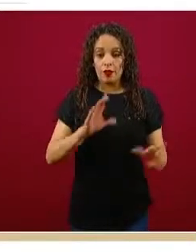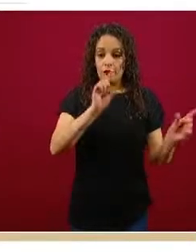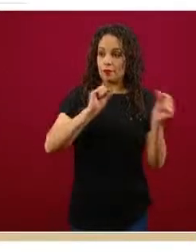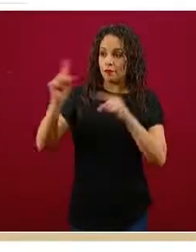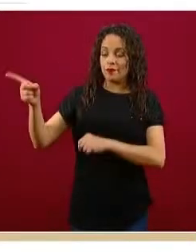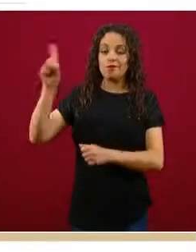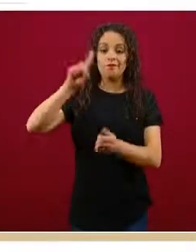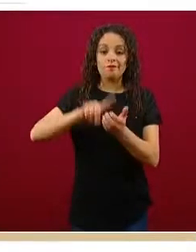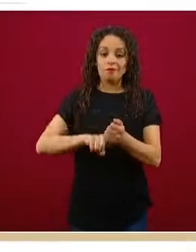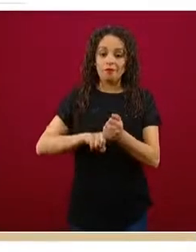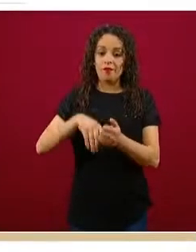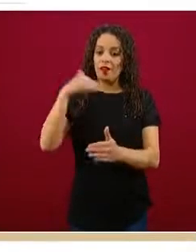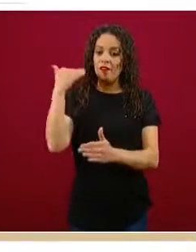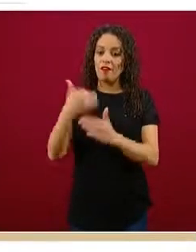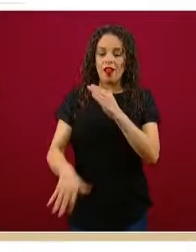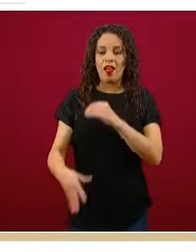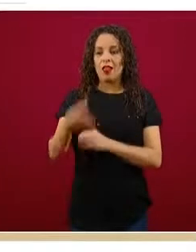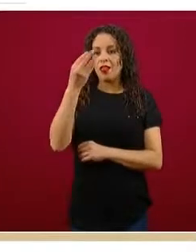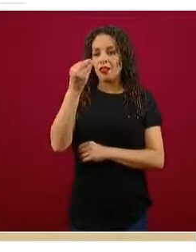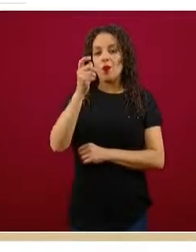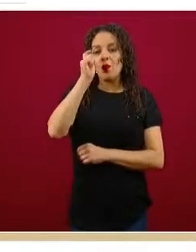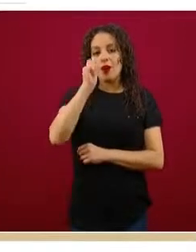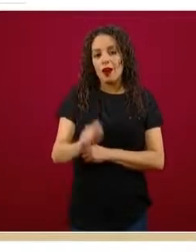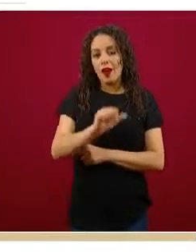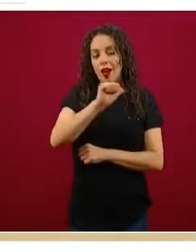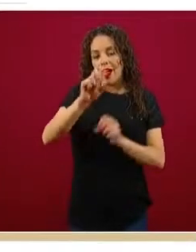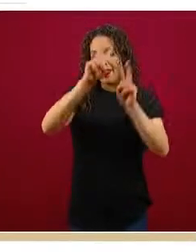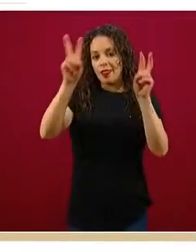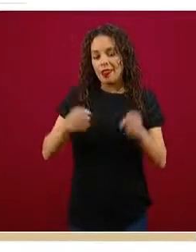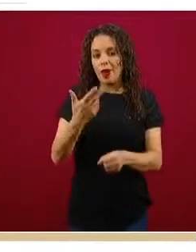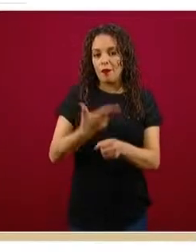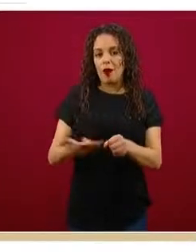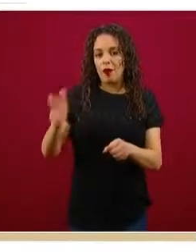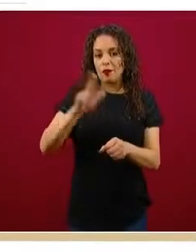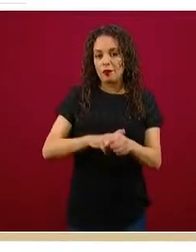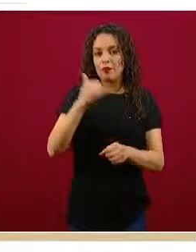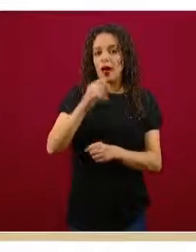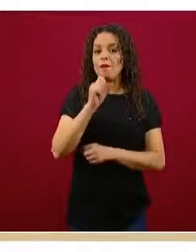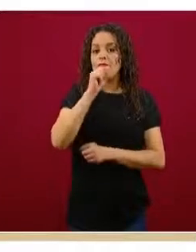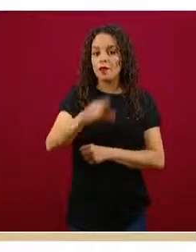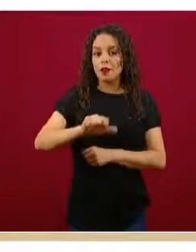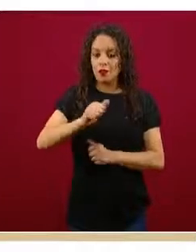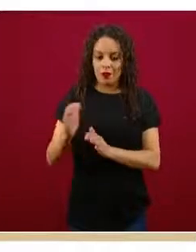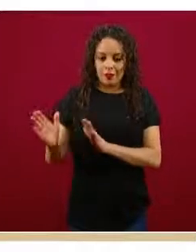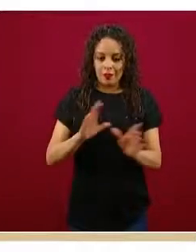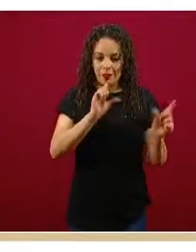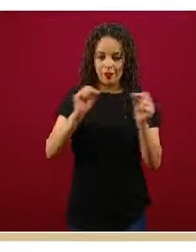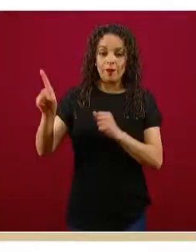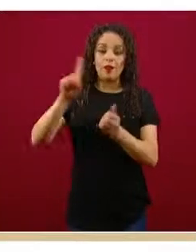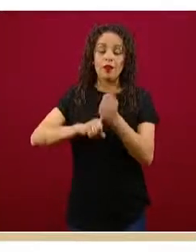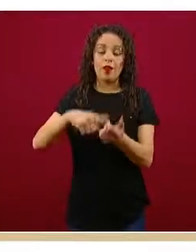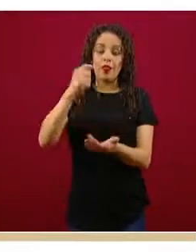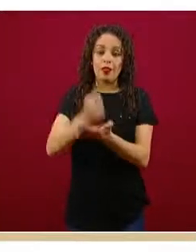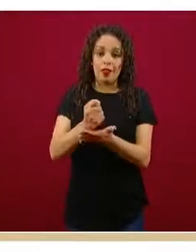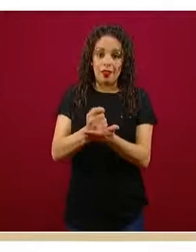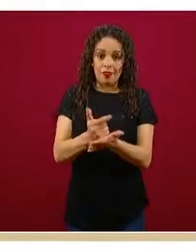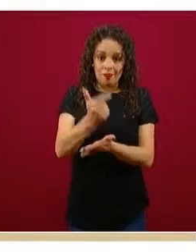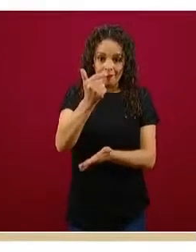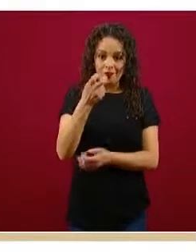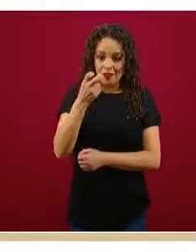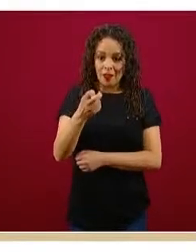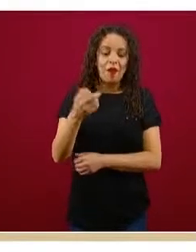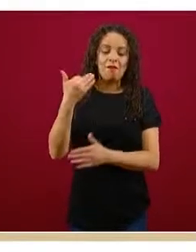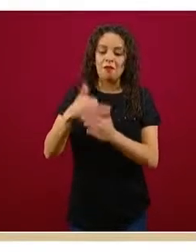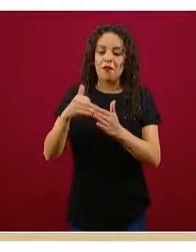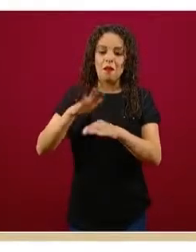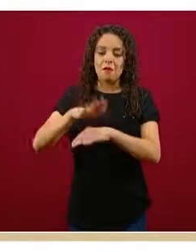la predicción respecto a hospitalización y lo mismo en terapia intensiva. La siguiente, por favor. Todavía lejos respecto a